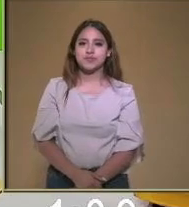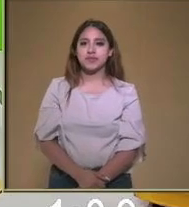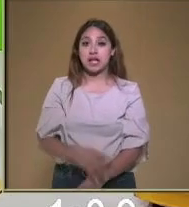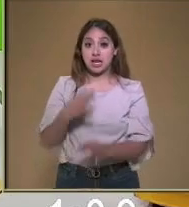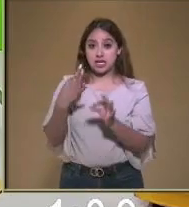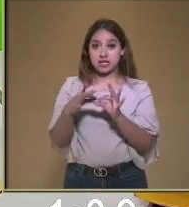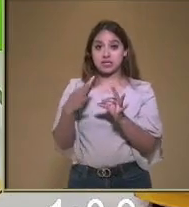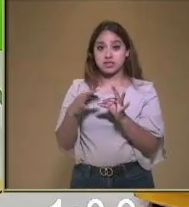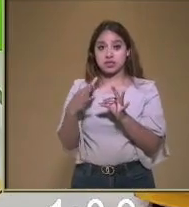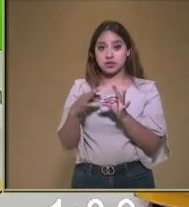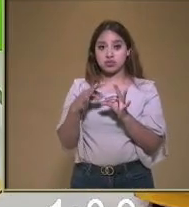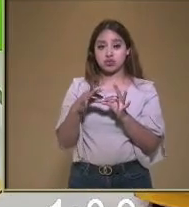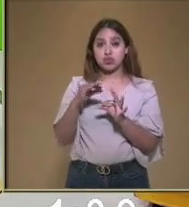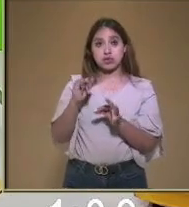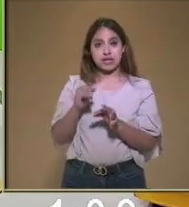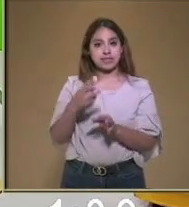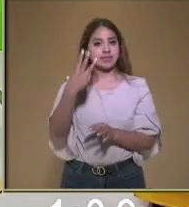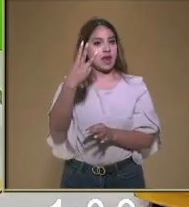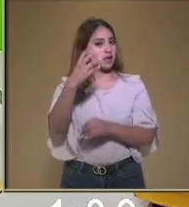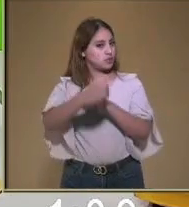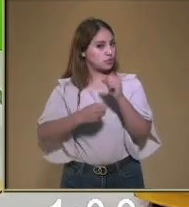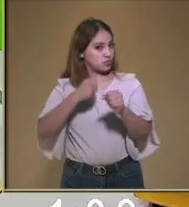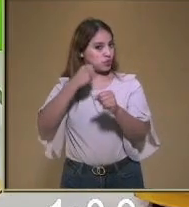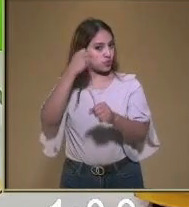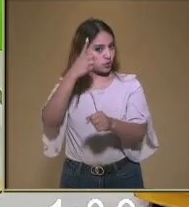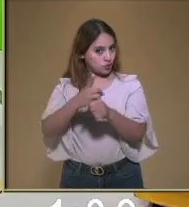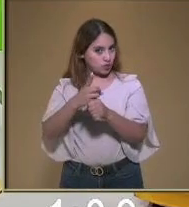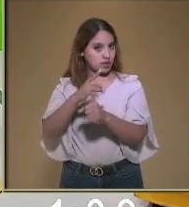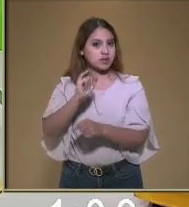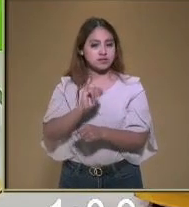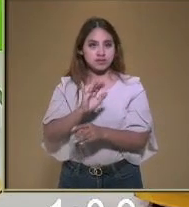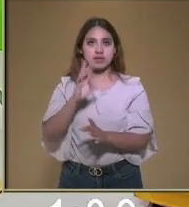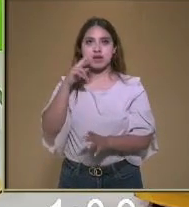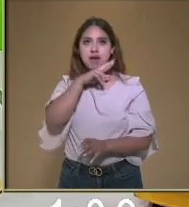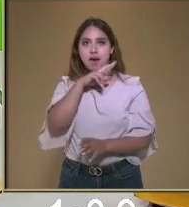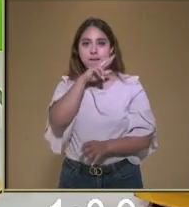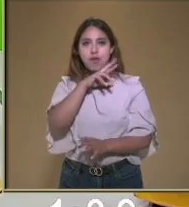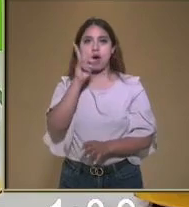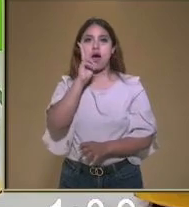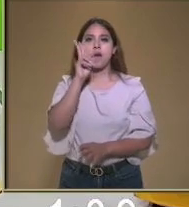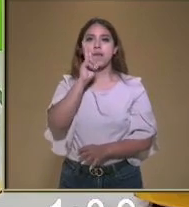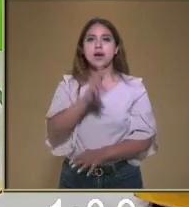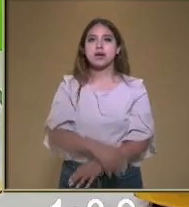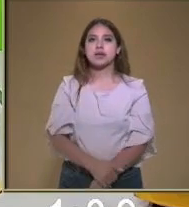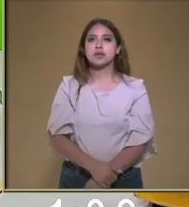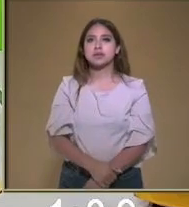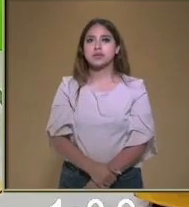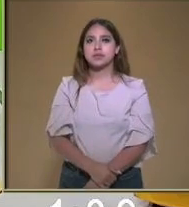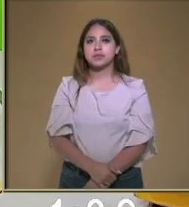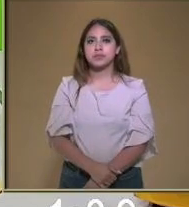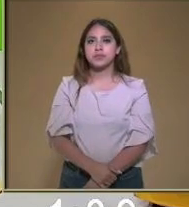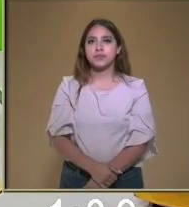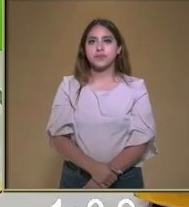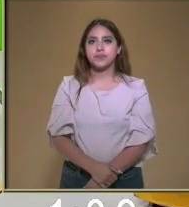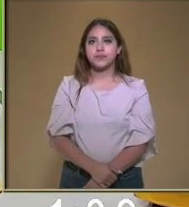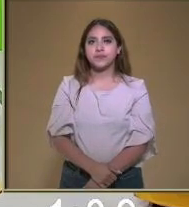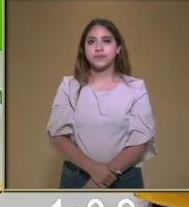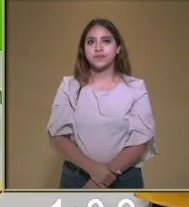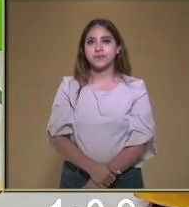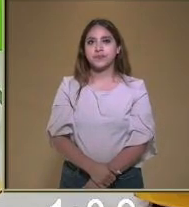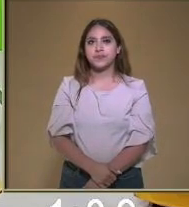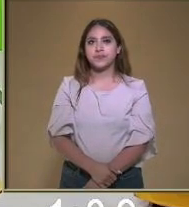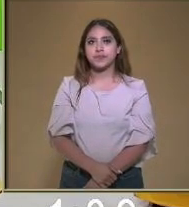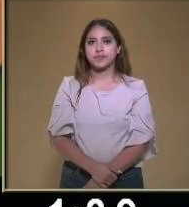Vamos a darte tres oportunidades rápidamente. Okay. A ver si lo puedes lograr. Muy primero bien. Con un calcetín. Con un calcetín, profe. Ahí